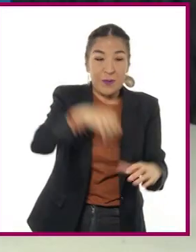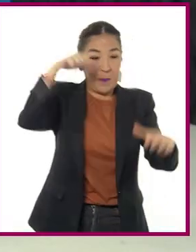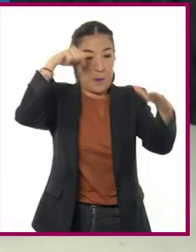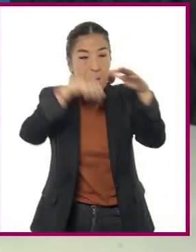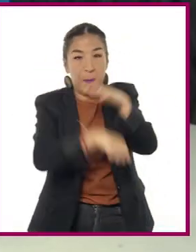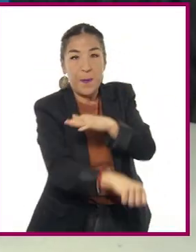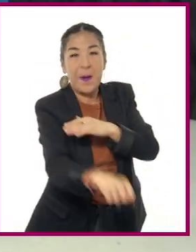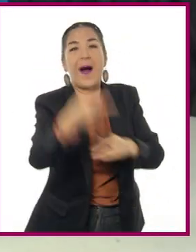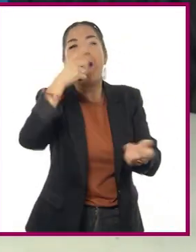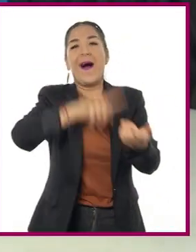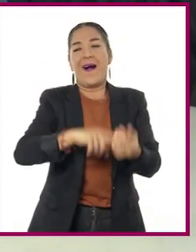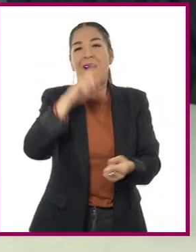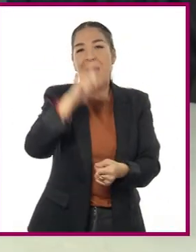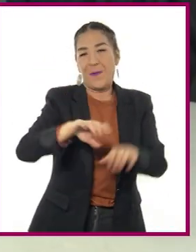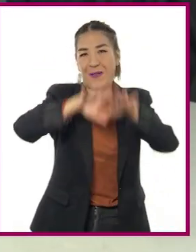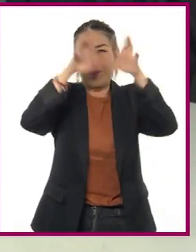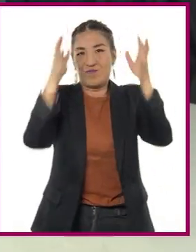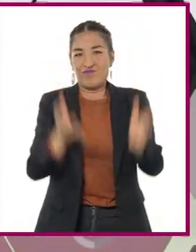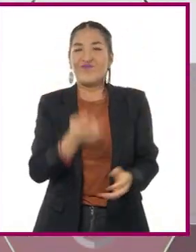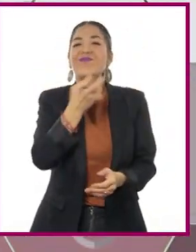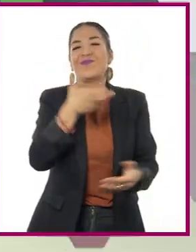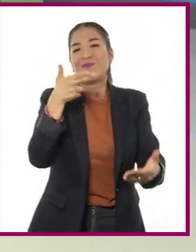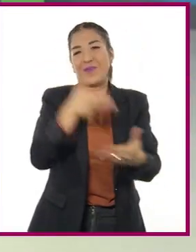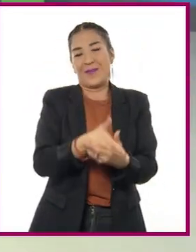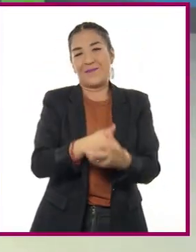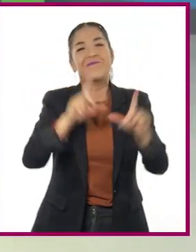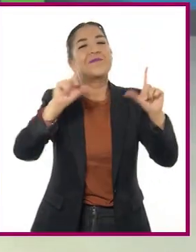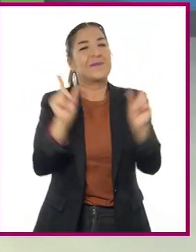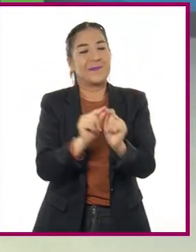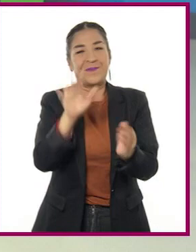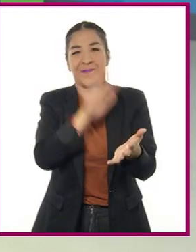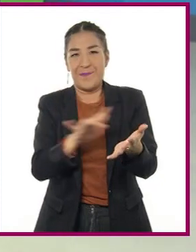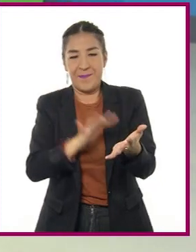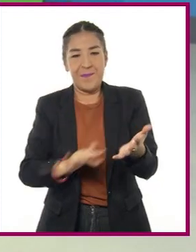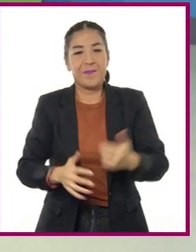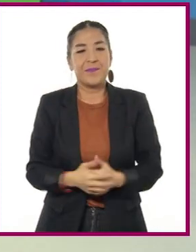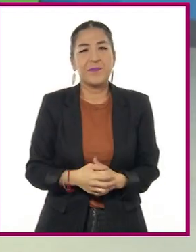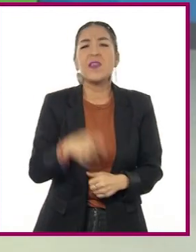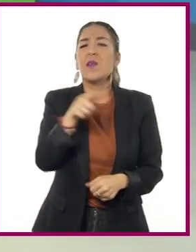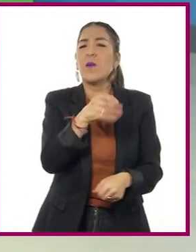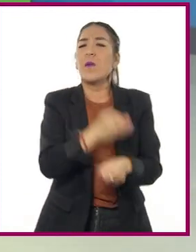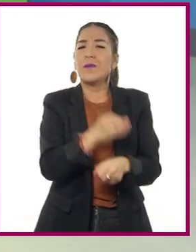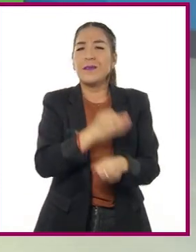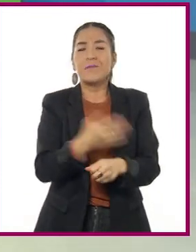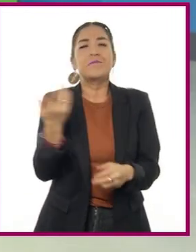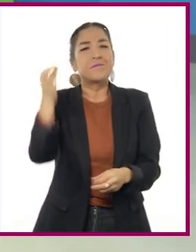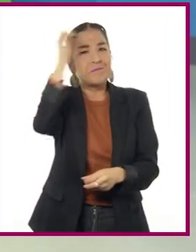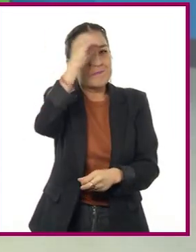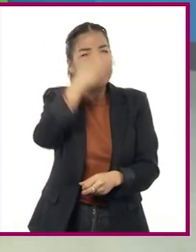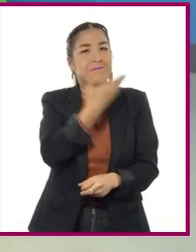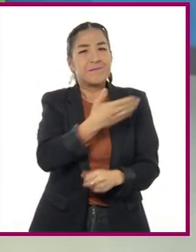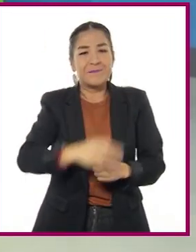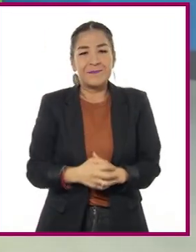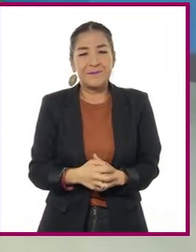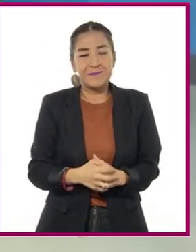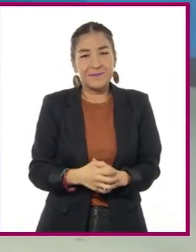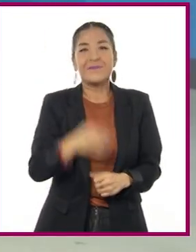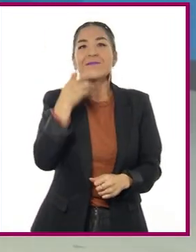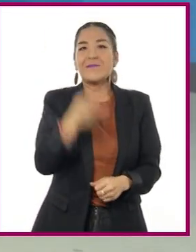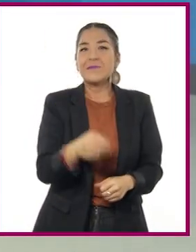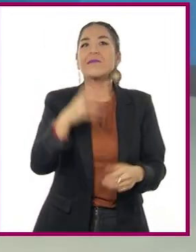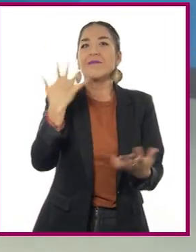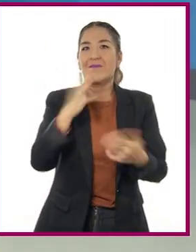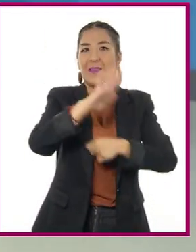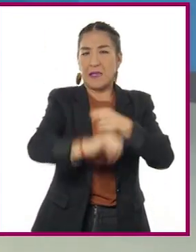su cueva. Hasta aquí la lectura. ¿Qué les pareció? ¿Consideran que esta criatura